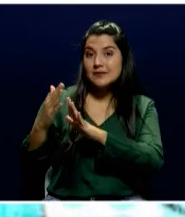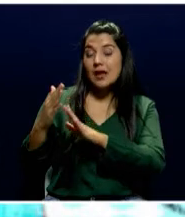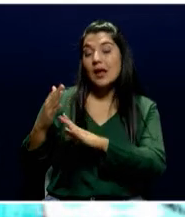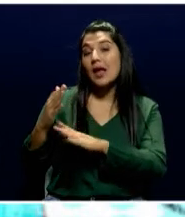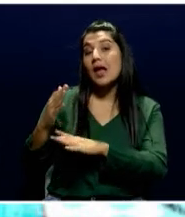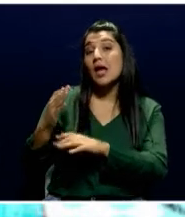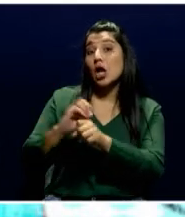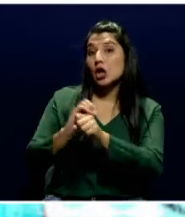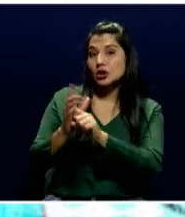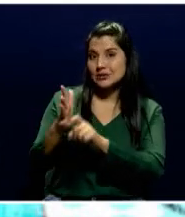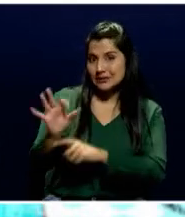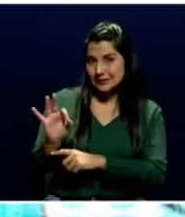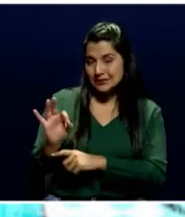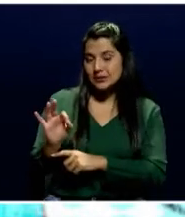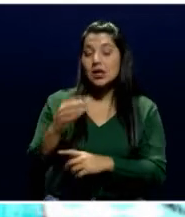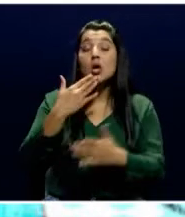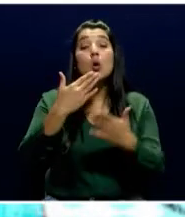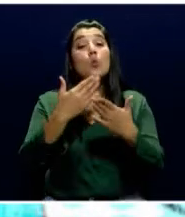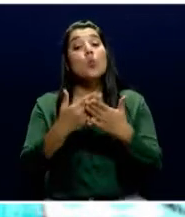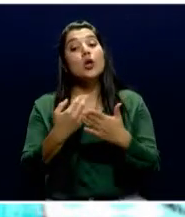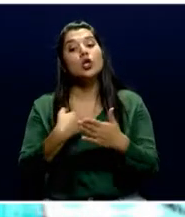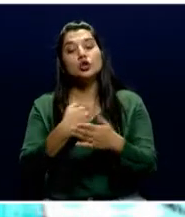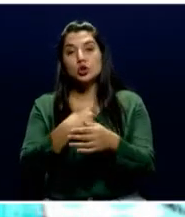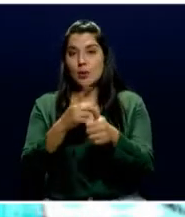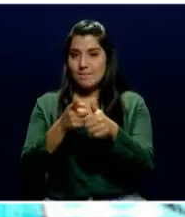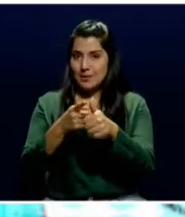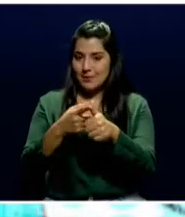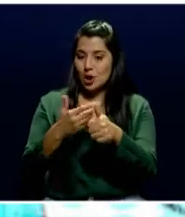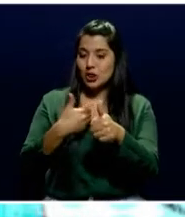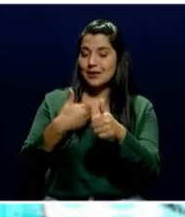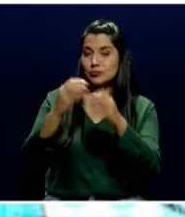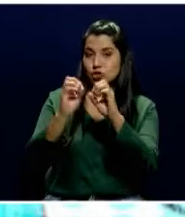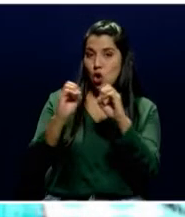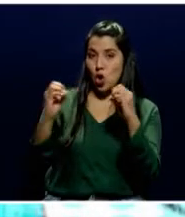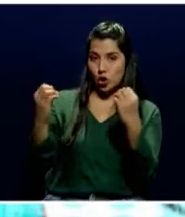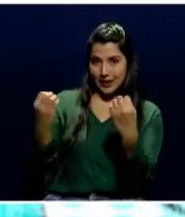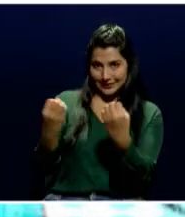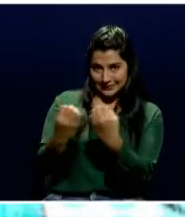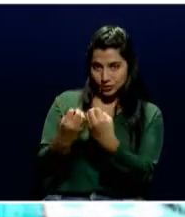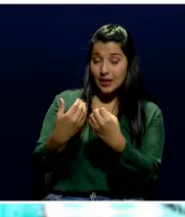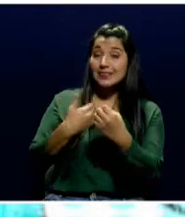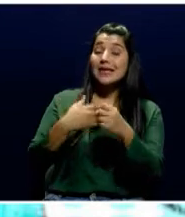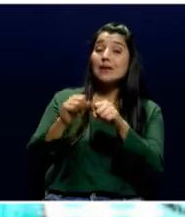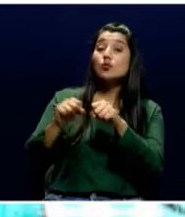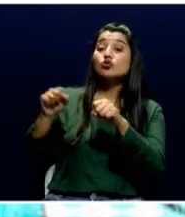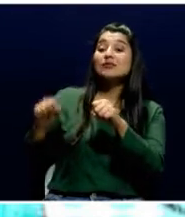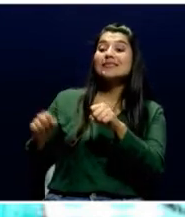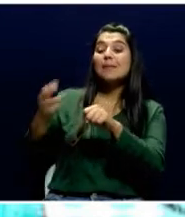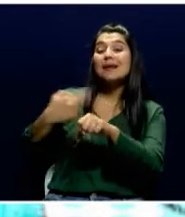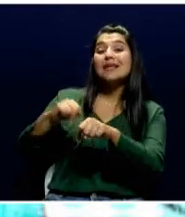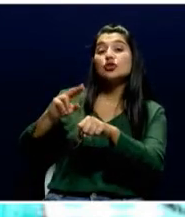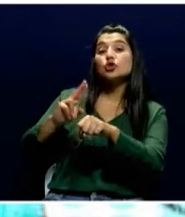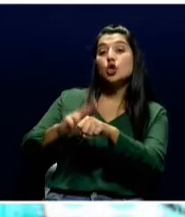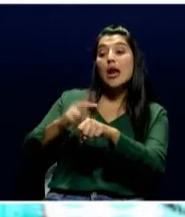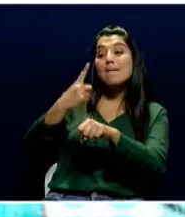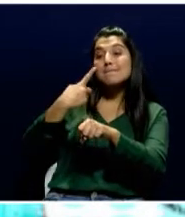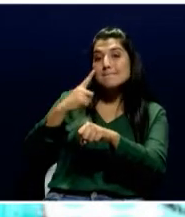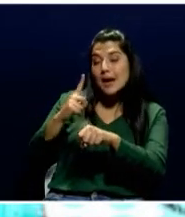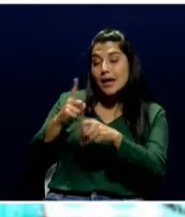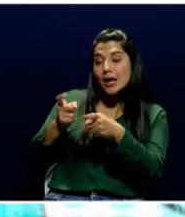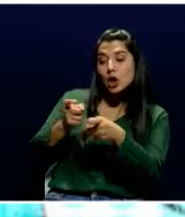Bueno, nosotros en primera instancia tenemos una organización, un sistema nacional de gestión de riesgo que